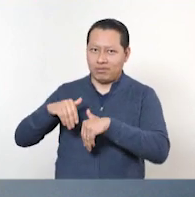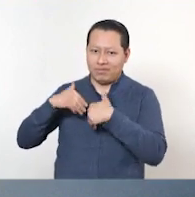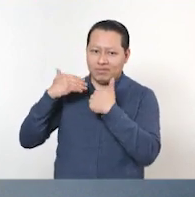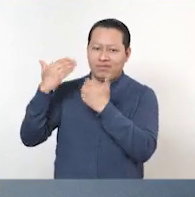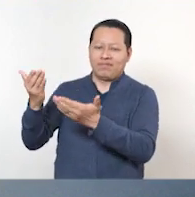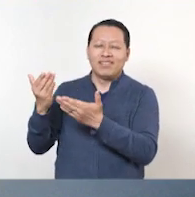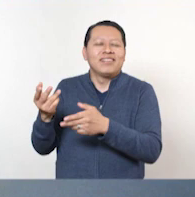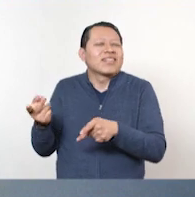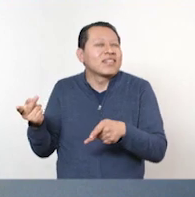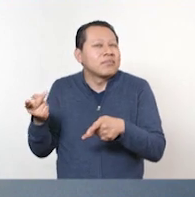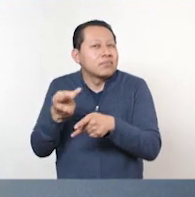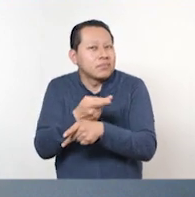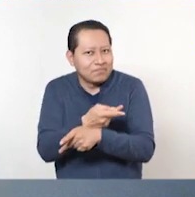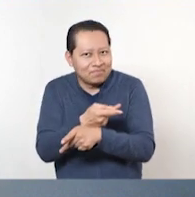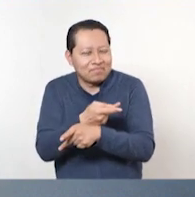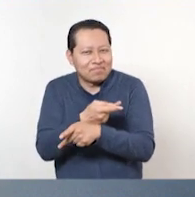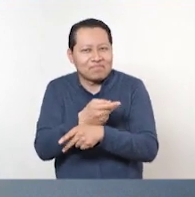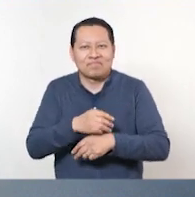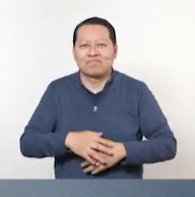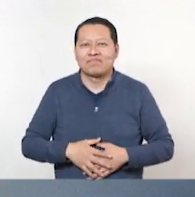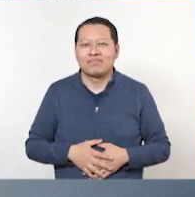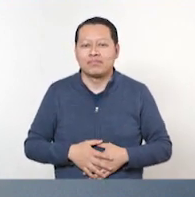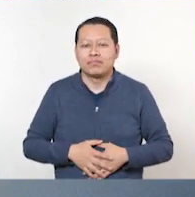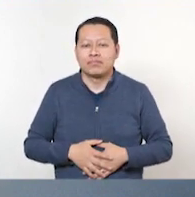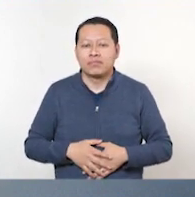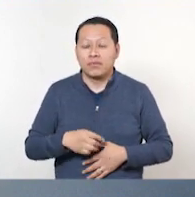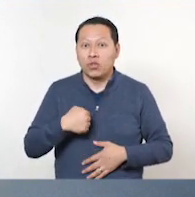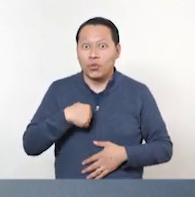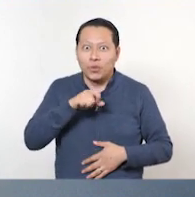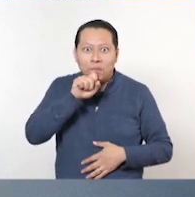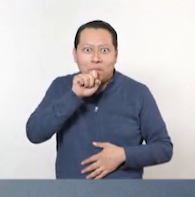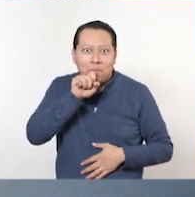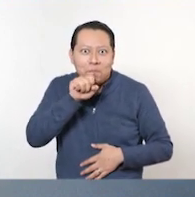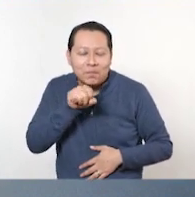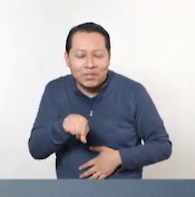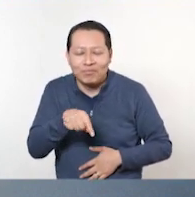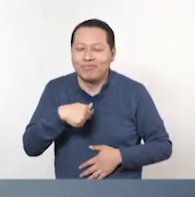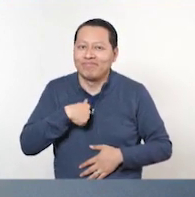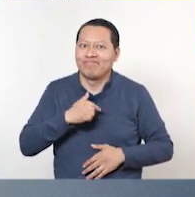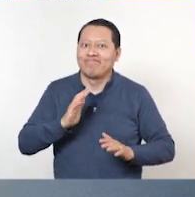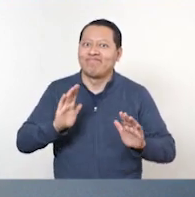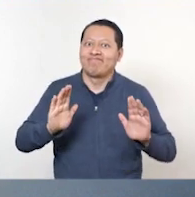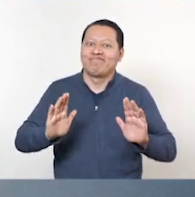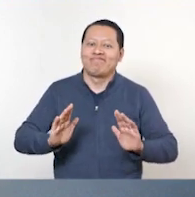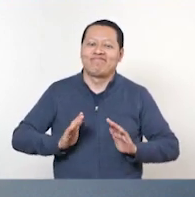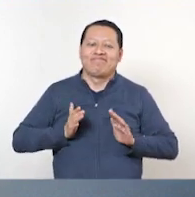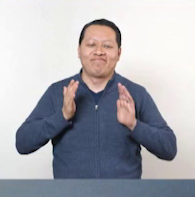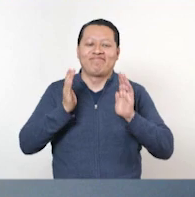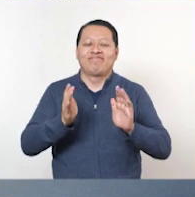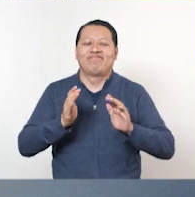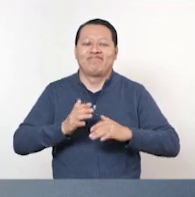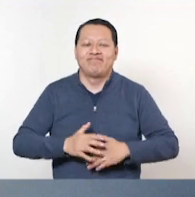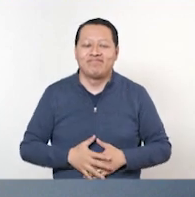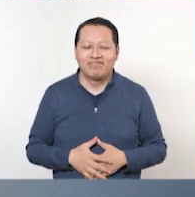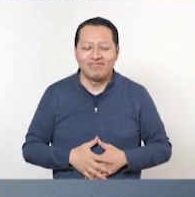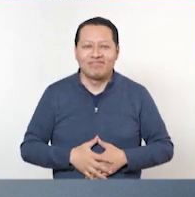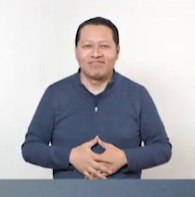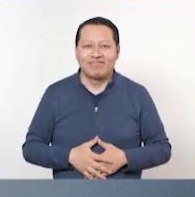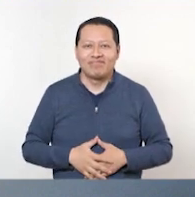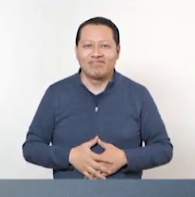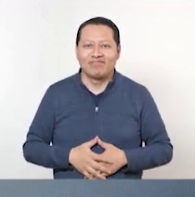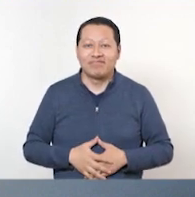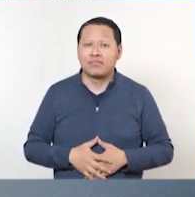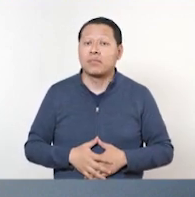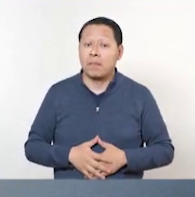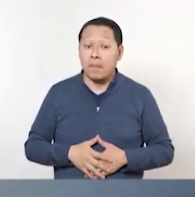Chinaguyan, divisa calua, dedena villagaya, Guyuaniati, Guadaguini,